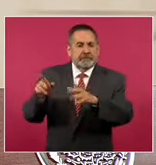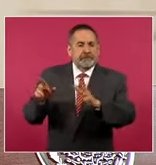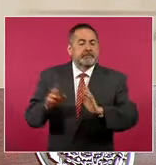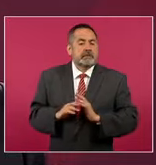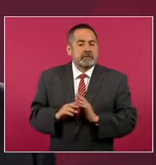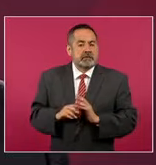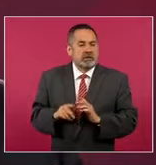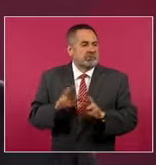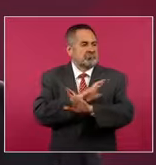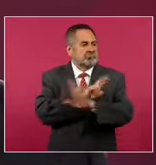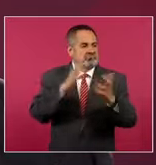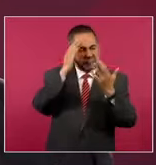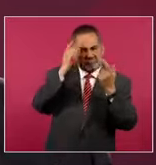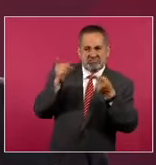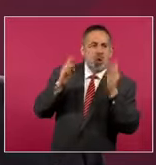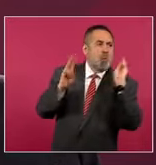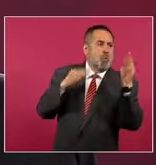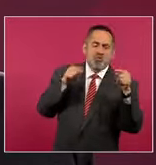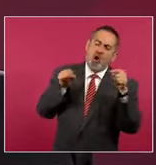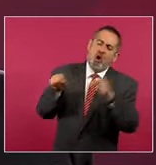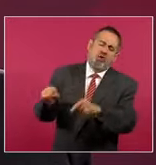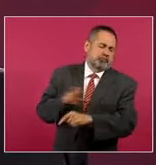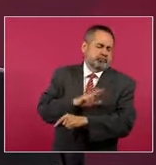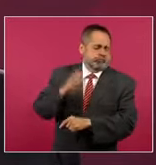tiene reconocimiento mundial.